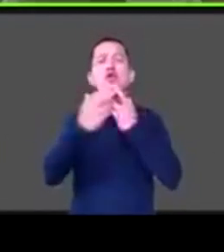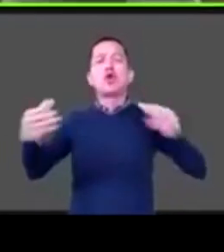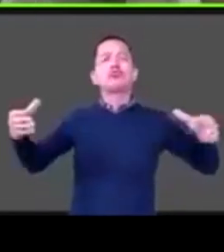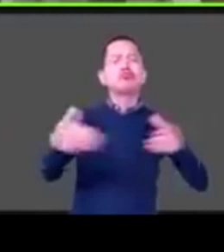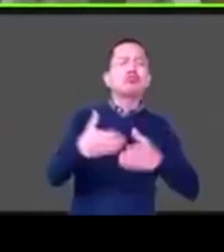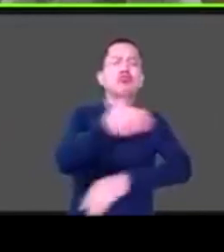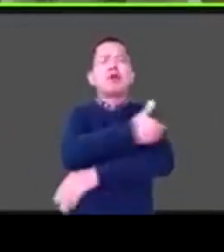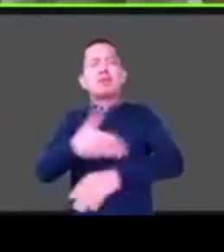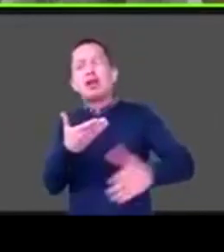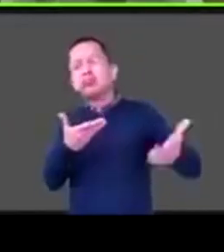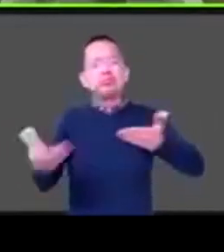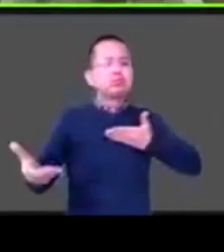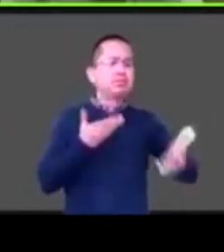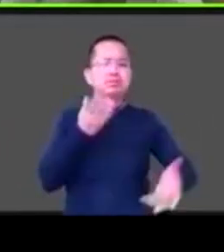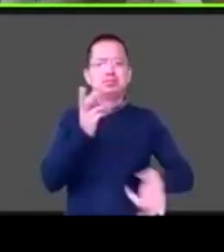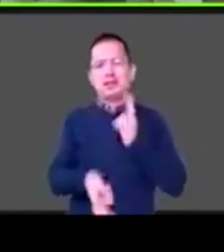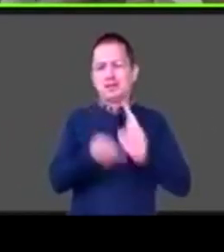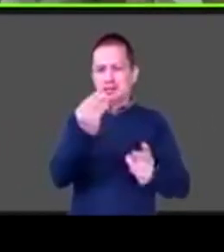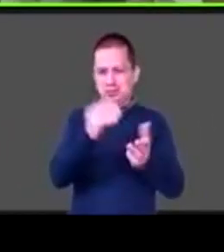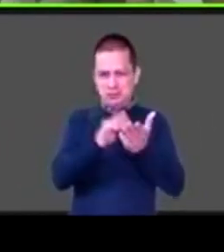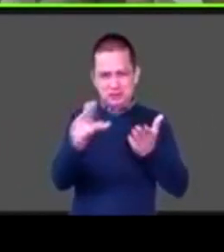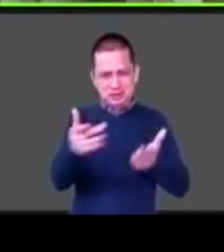de uno a uno muchas gracias a todos